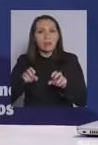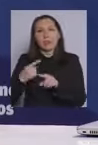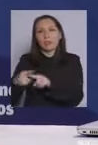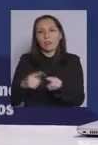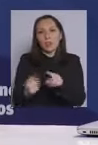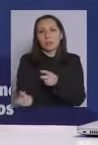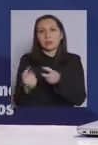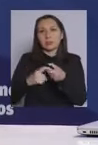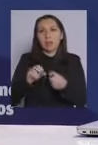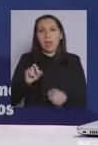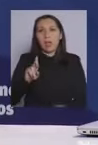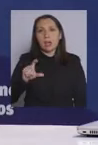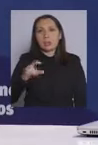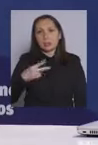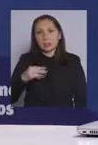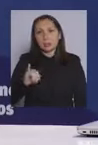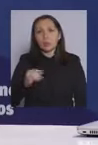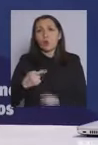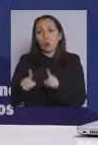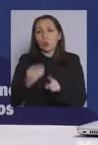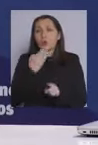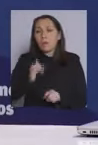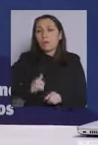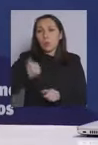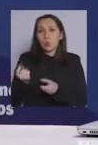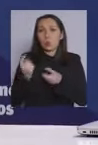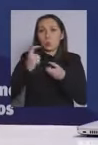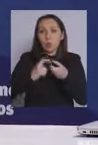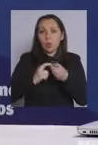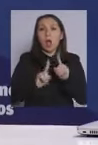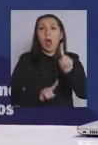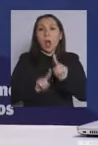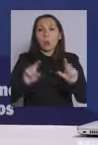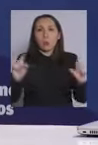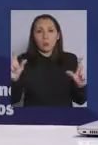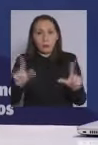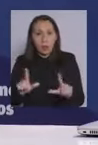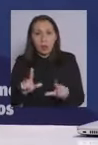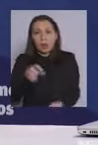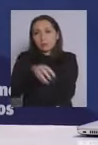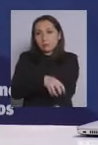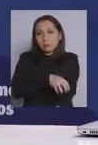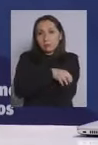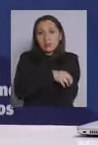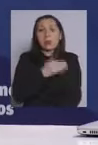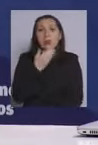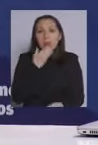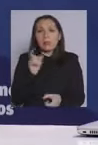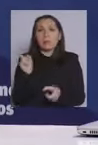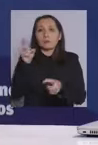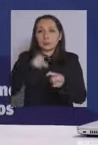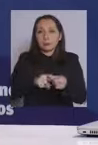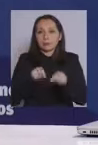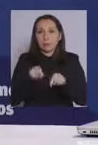Archie que adhieren en forma voluntaria, así como a aquellos canales regionales que siguen este